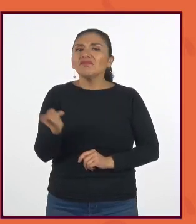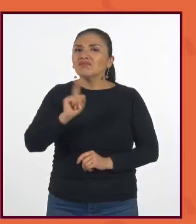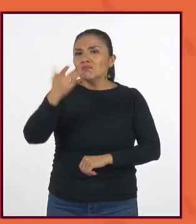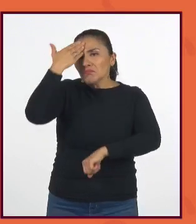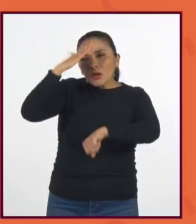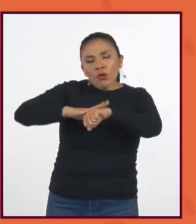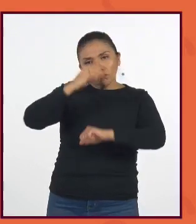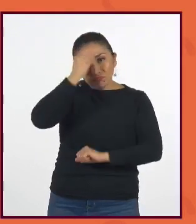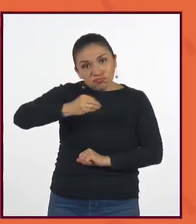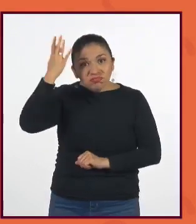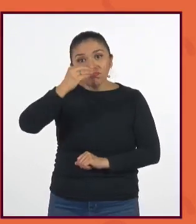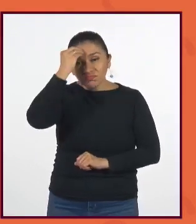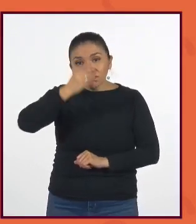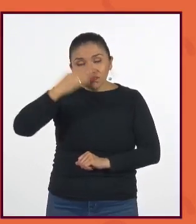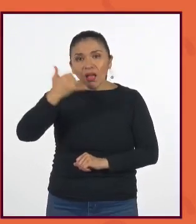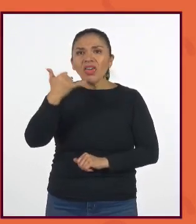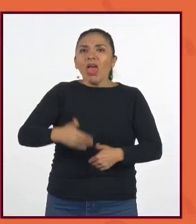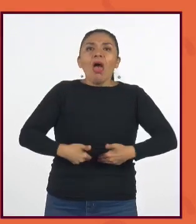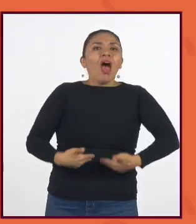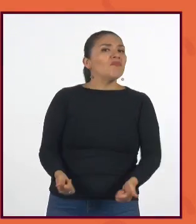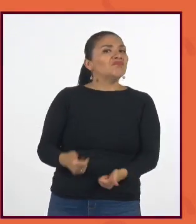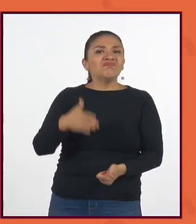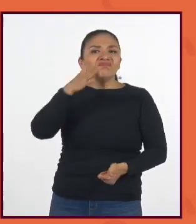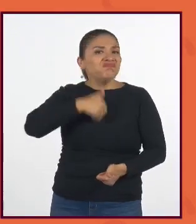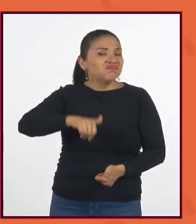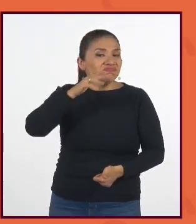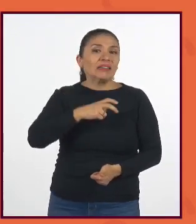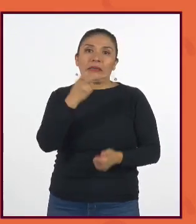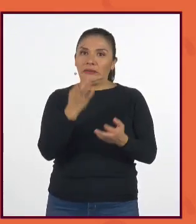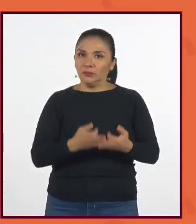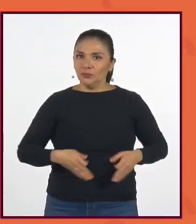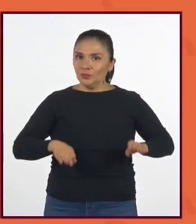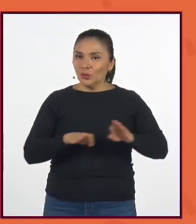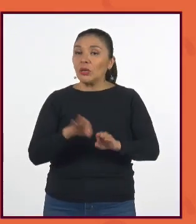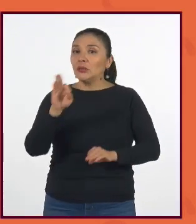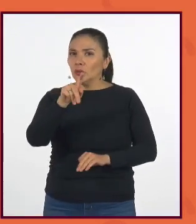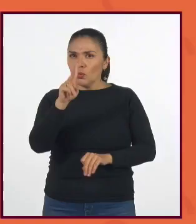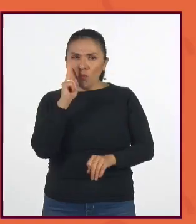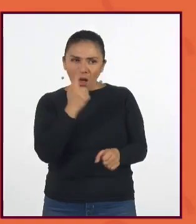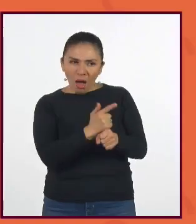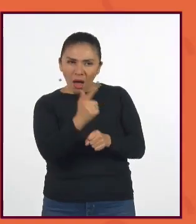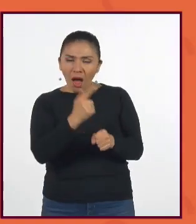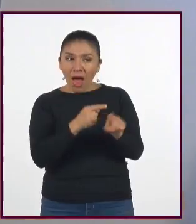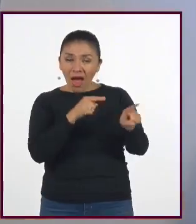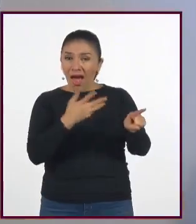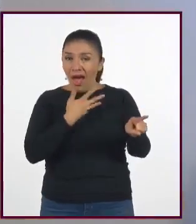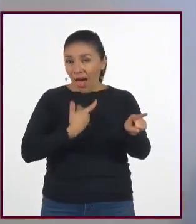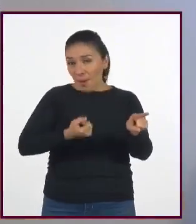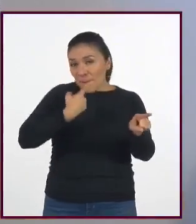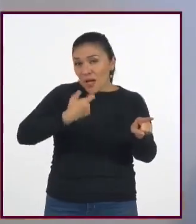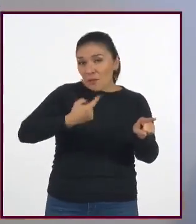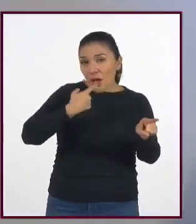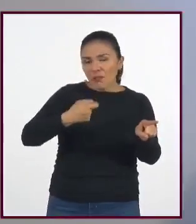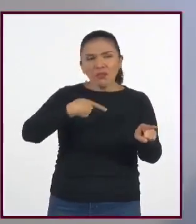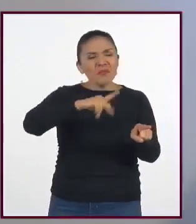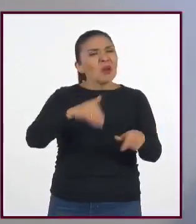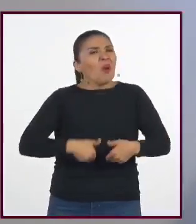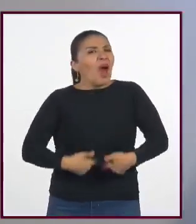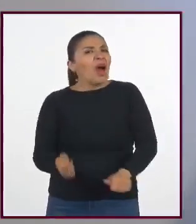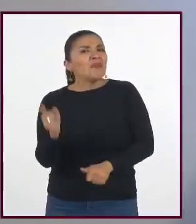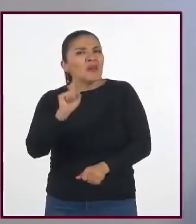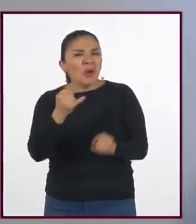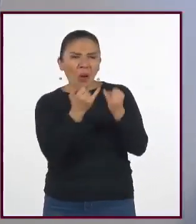memoria y el apetito importantes. Entonces, si alguien que está consumiendo anfetaminas todo el tiempo no come, se